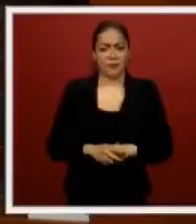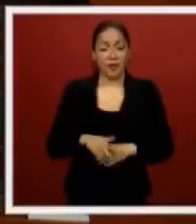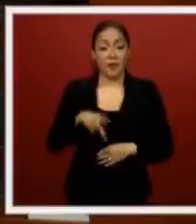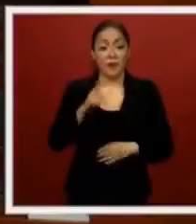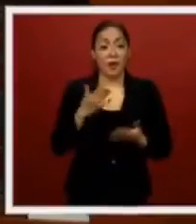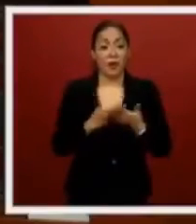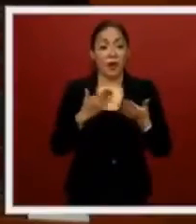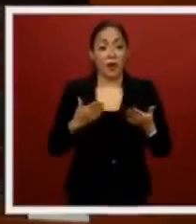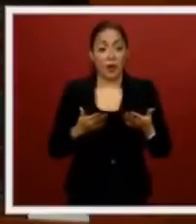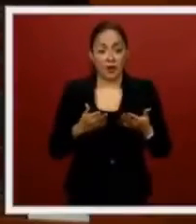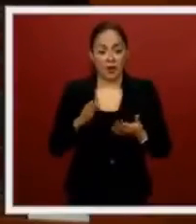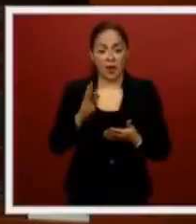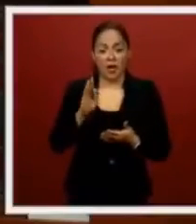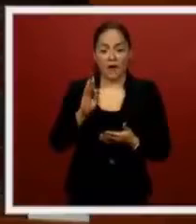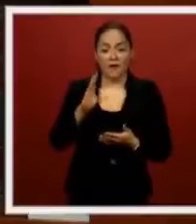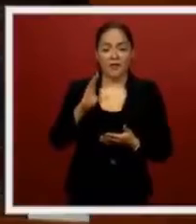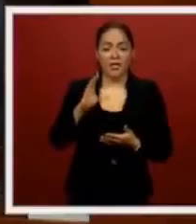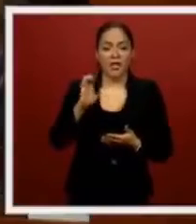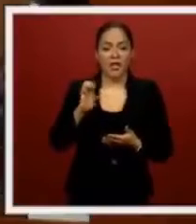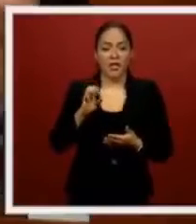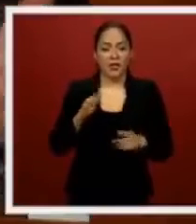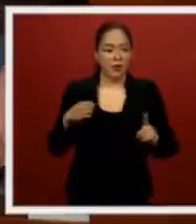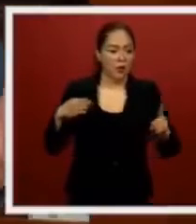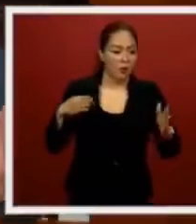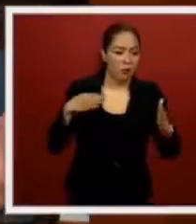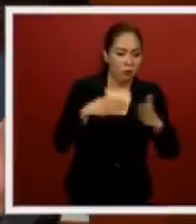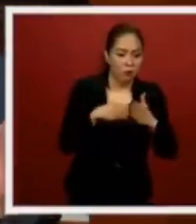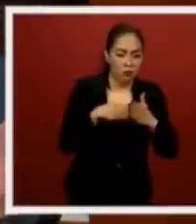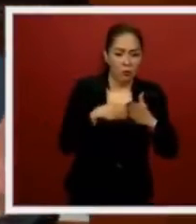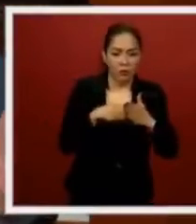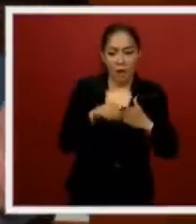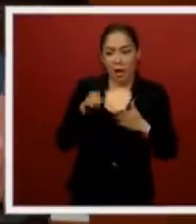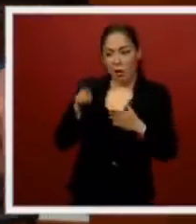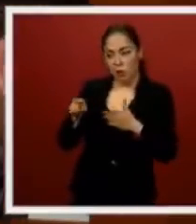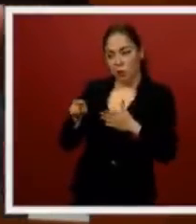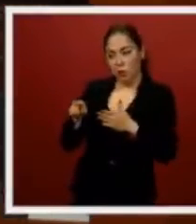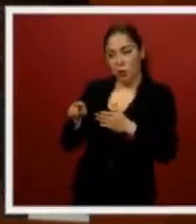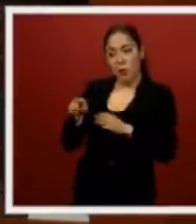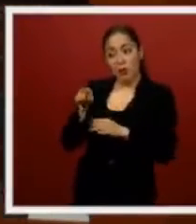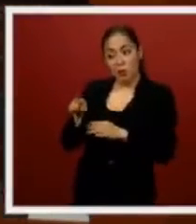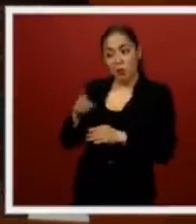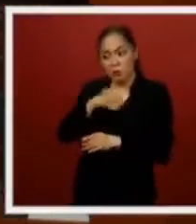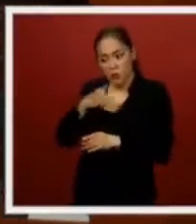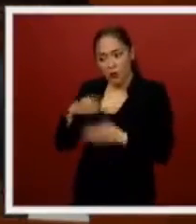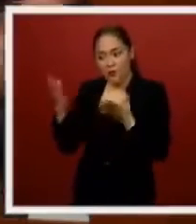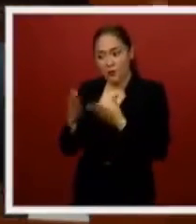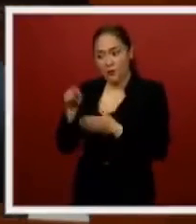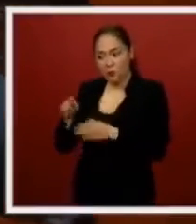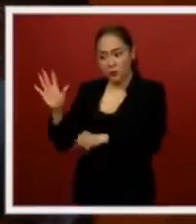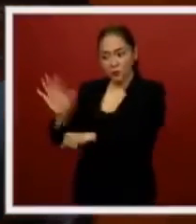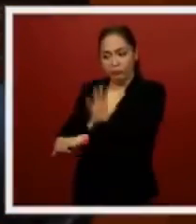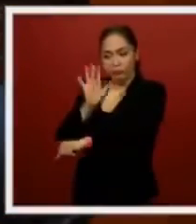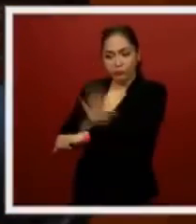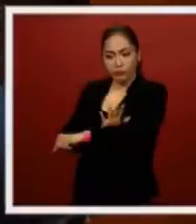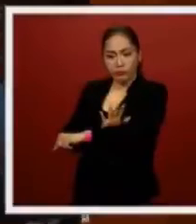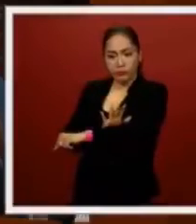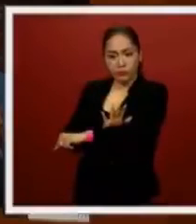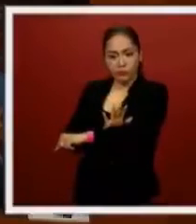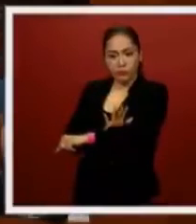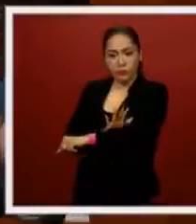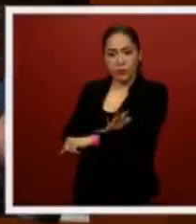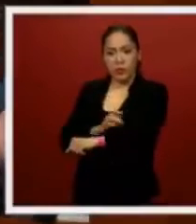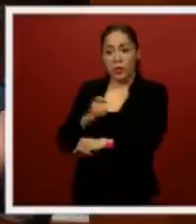le limitaron a la Comisión Federal que produzca su propia energía, que sería más barata y entonces a los